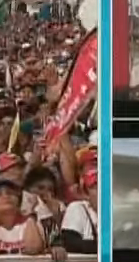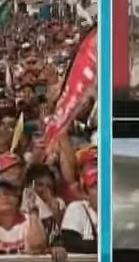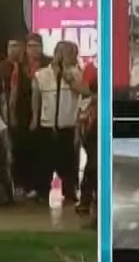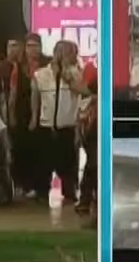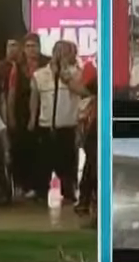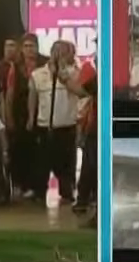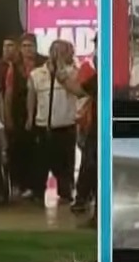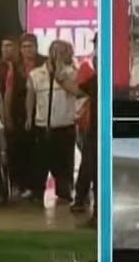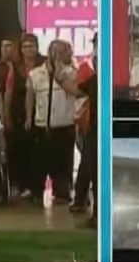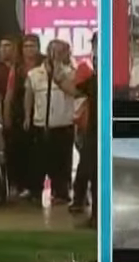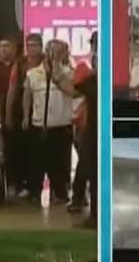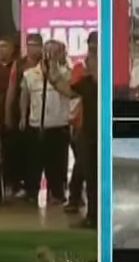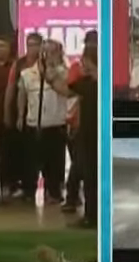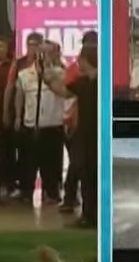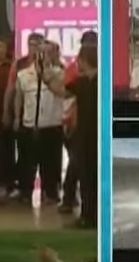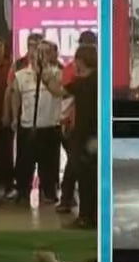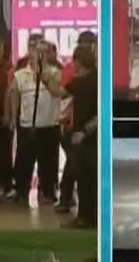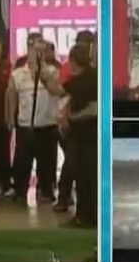a Venezuela.